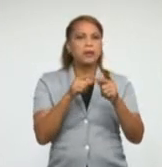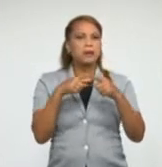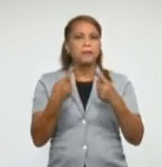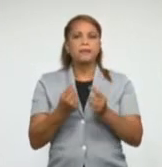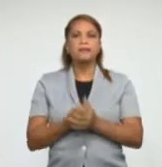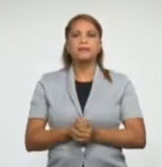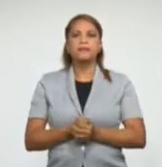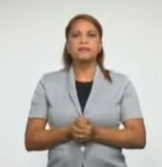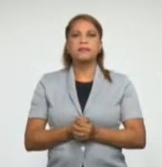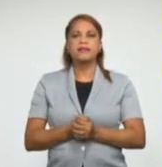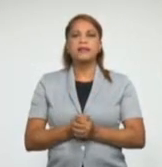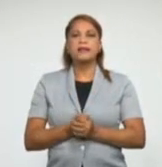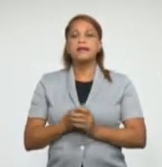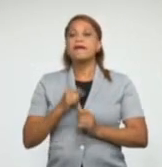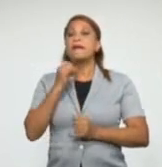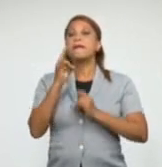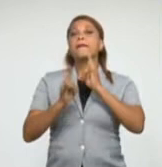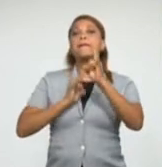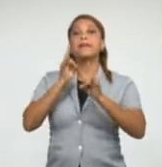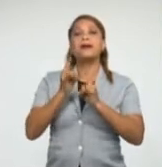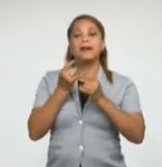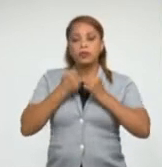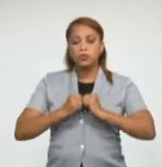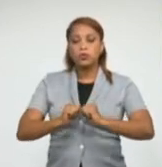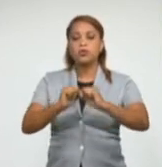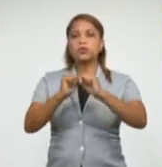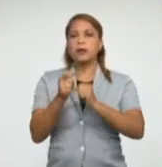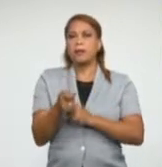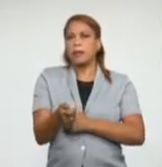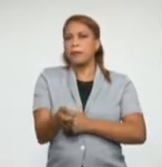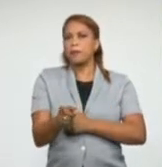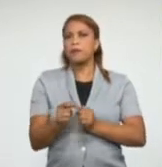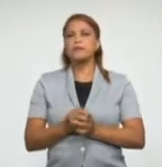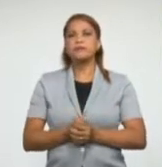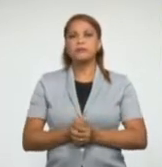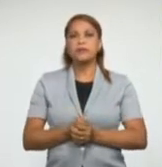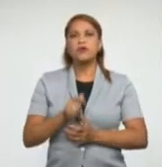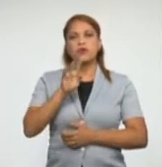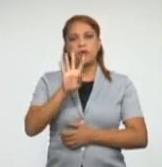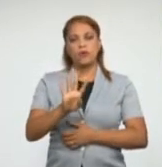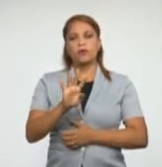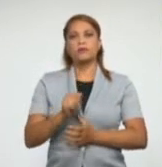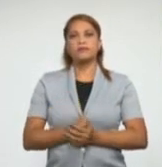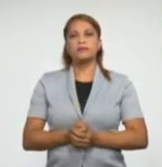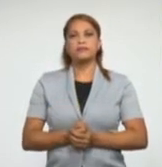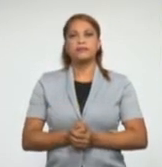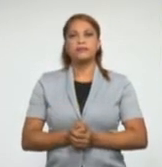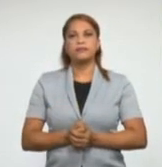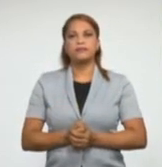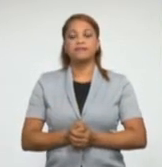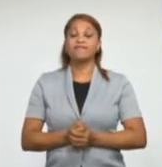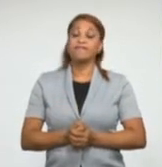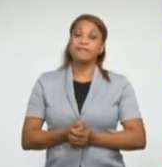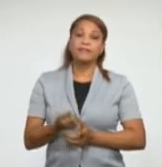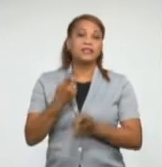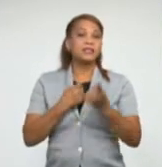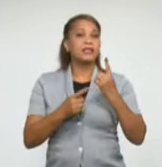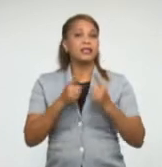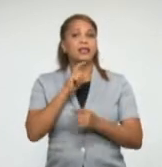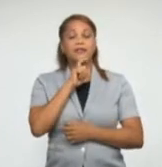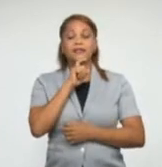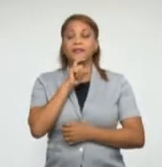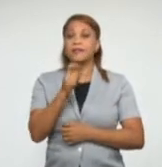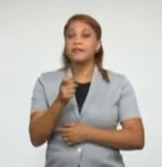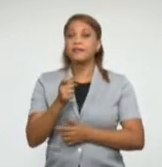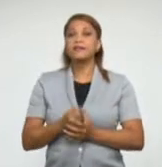recién nacidos diagnosticados en el país hoy, con 4. Lo cual obviamente es un reto para la neonatología